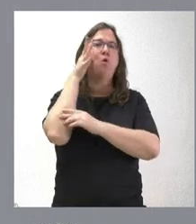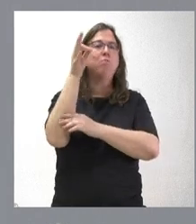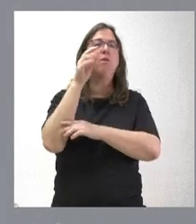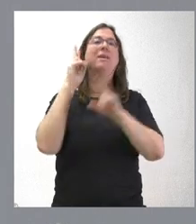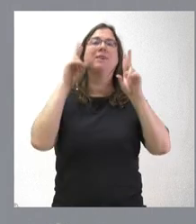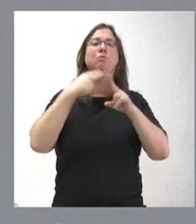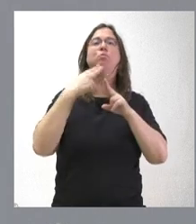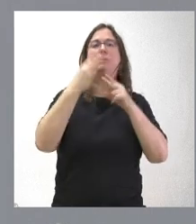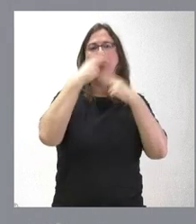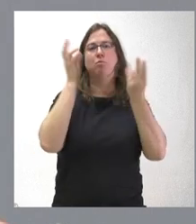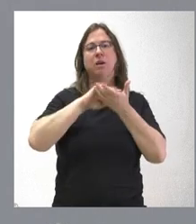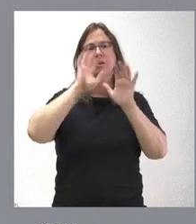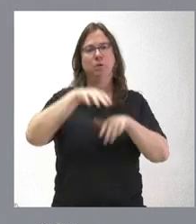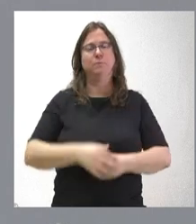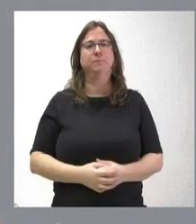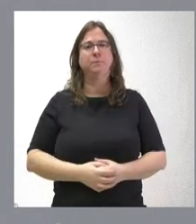políticas públicas de la Junta de Castilla y León.